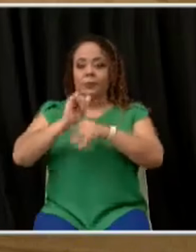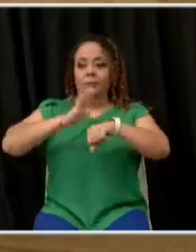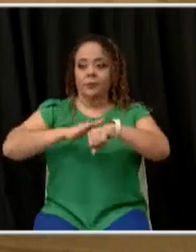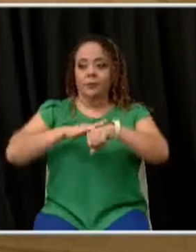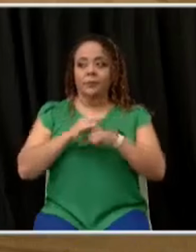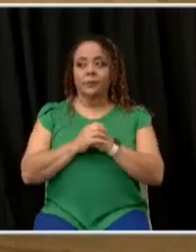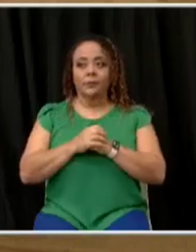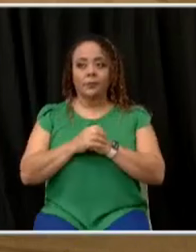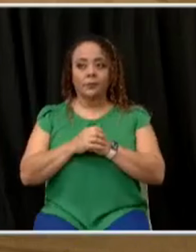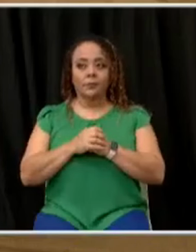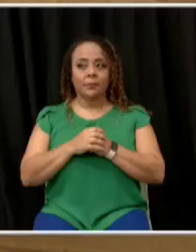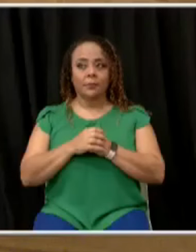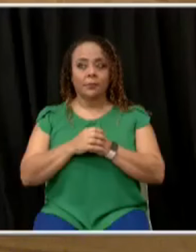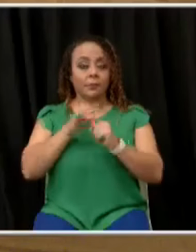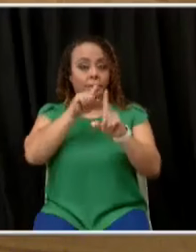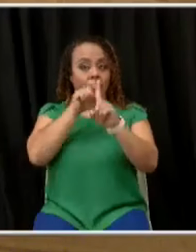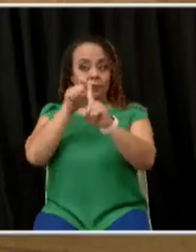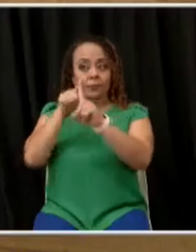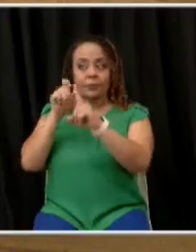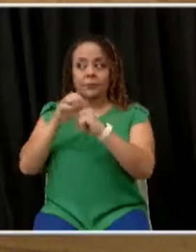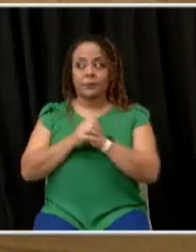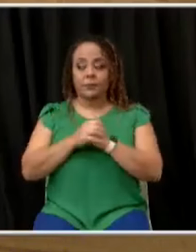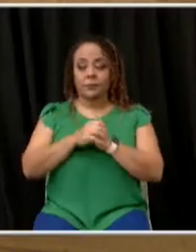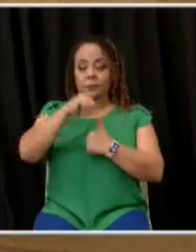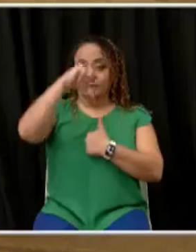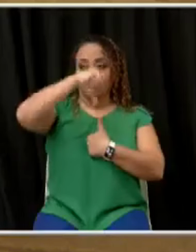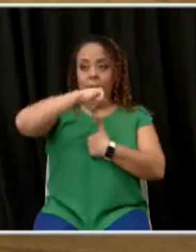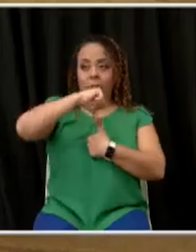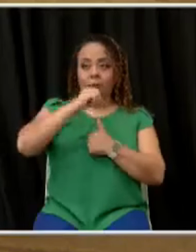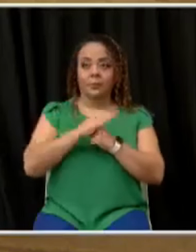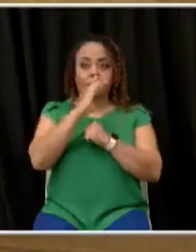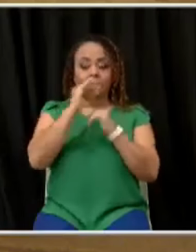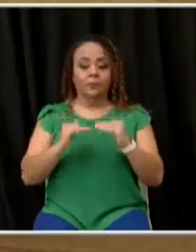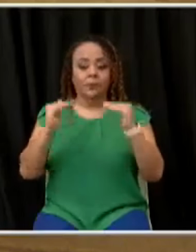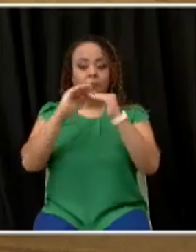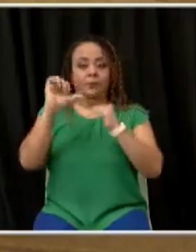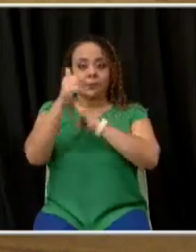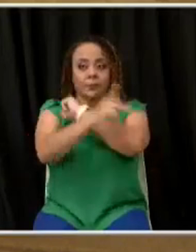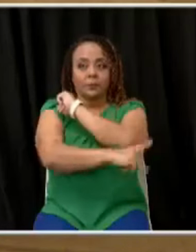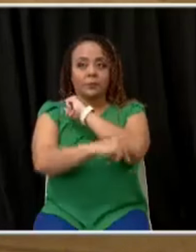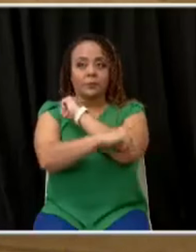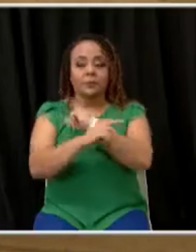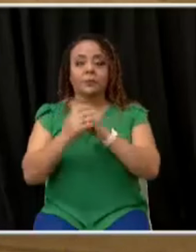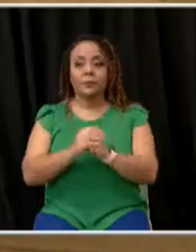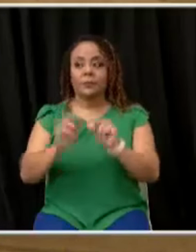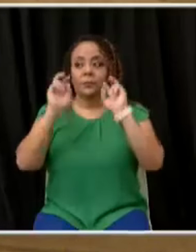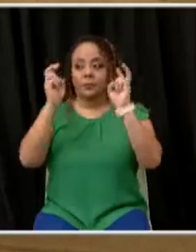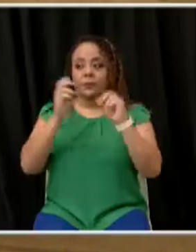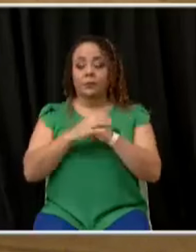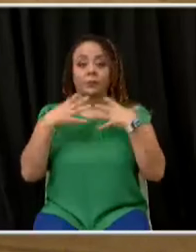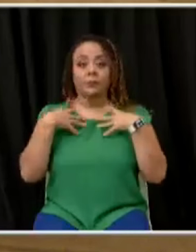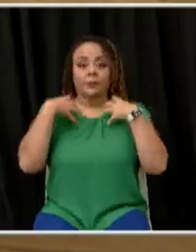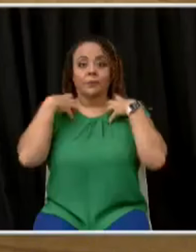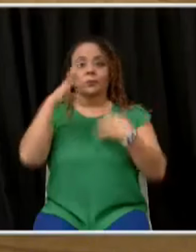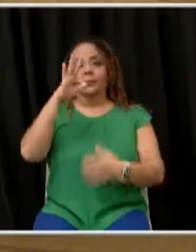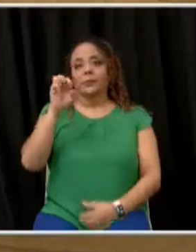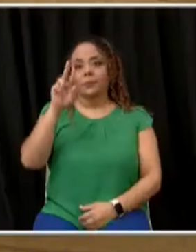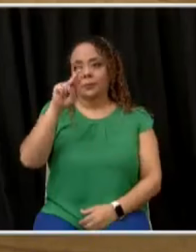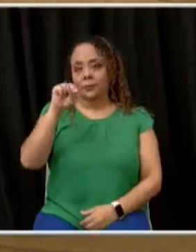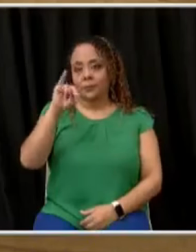permitido ser referentes a nivel centroamericano y a nivel de otros países sobre el tema de estrés térmico por